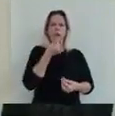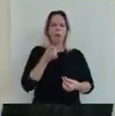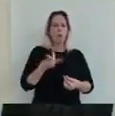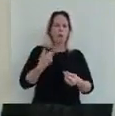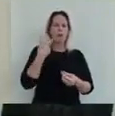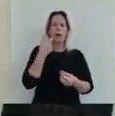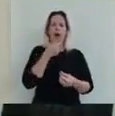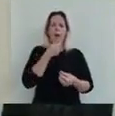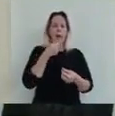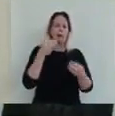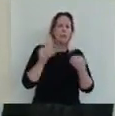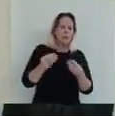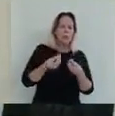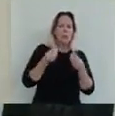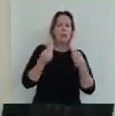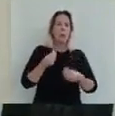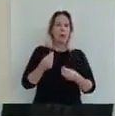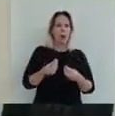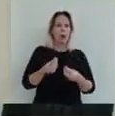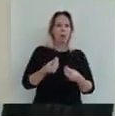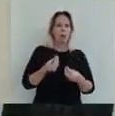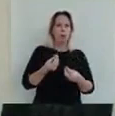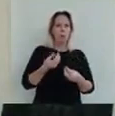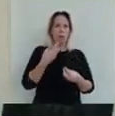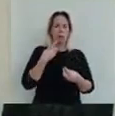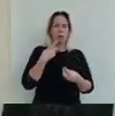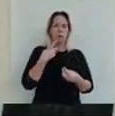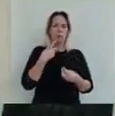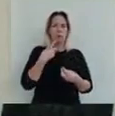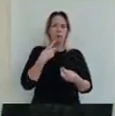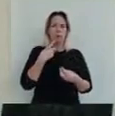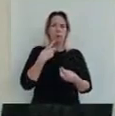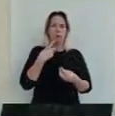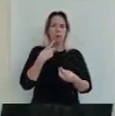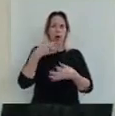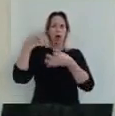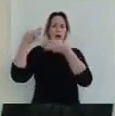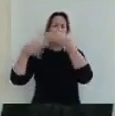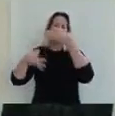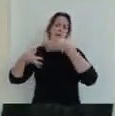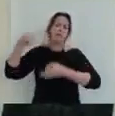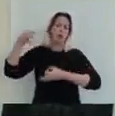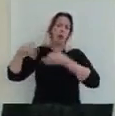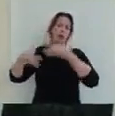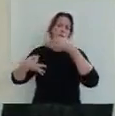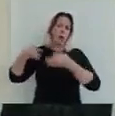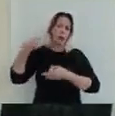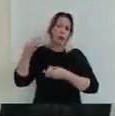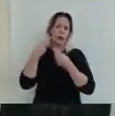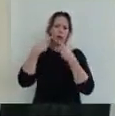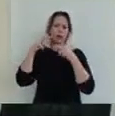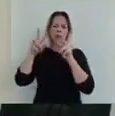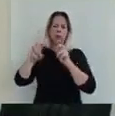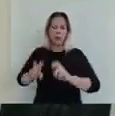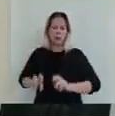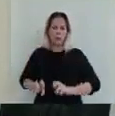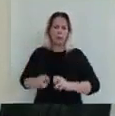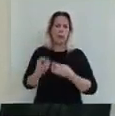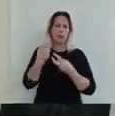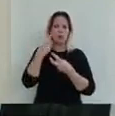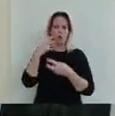fenómeno que es el que se da en determinadas situaciones climatológicas y como la que se está viviendo